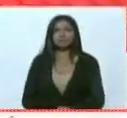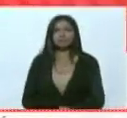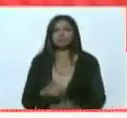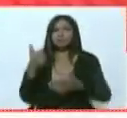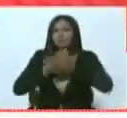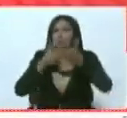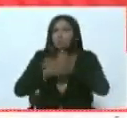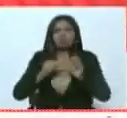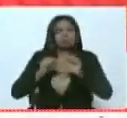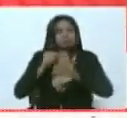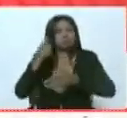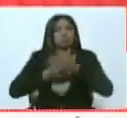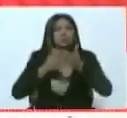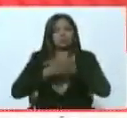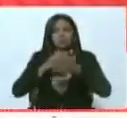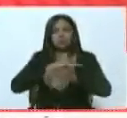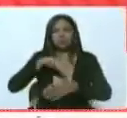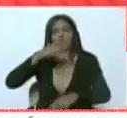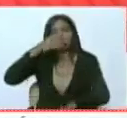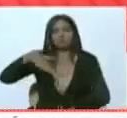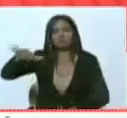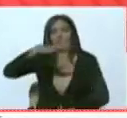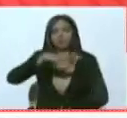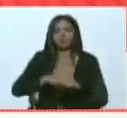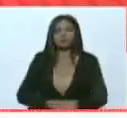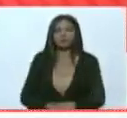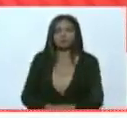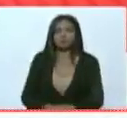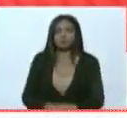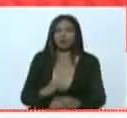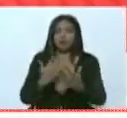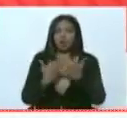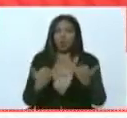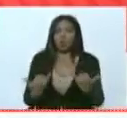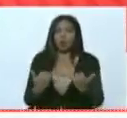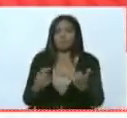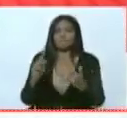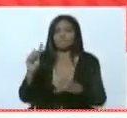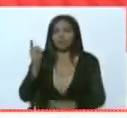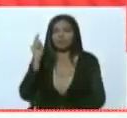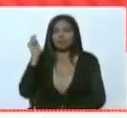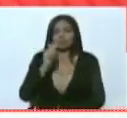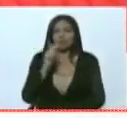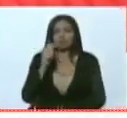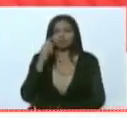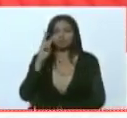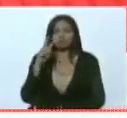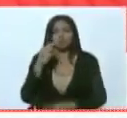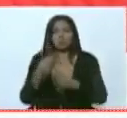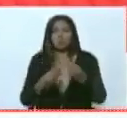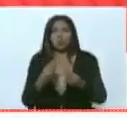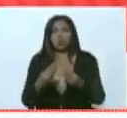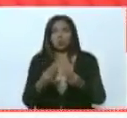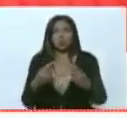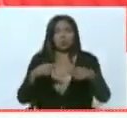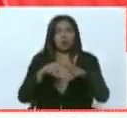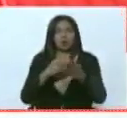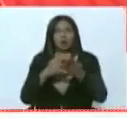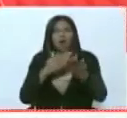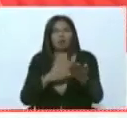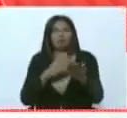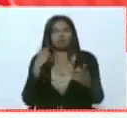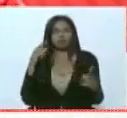Lucha y lucha de nuestro pueblo. Ahora, el primer semestre de lo que fuimos